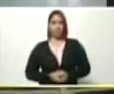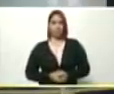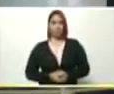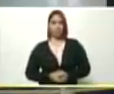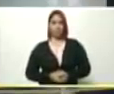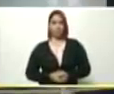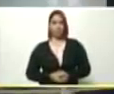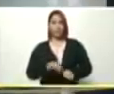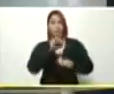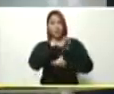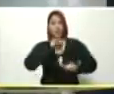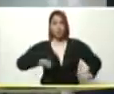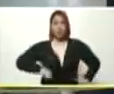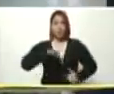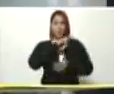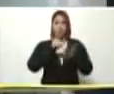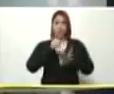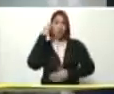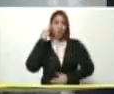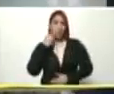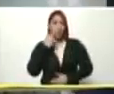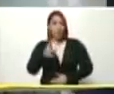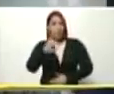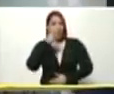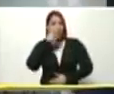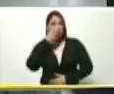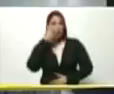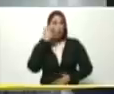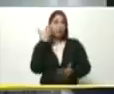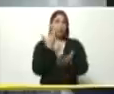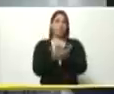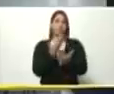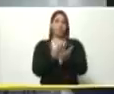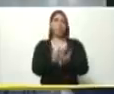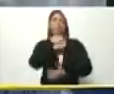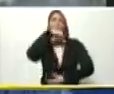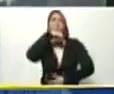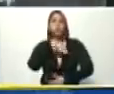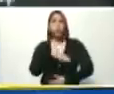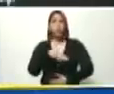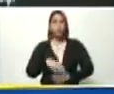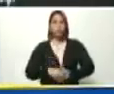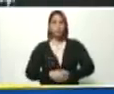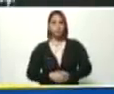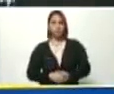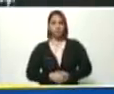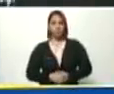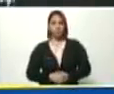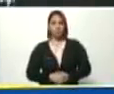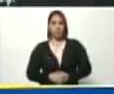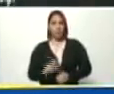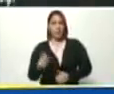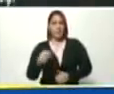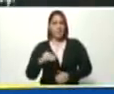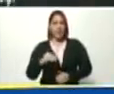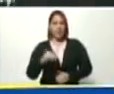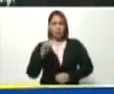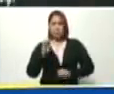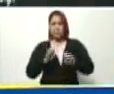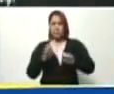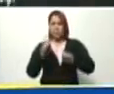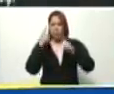que la Fuerza Armada son los testigos históricos más calificados que